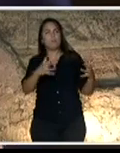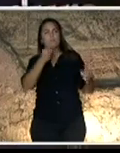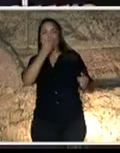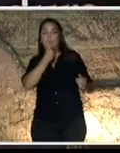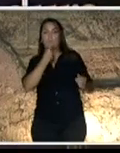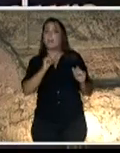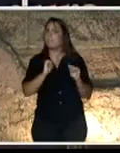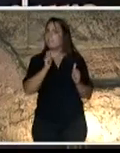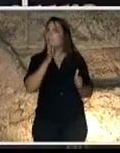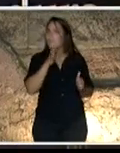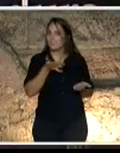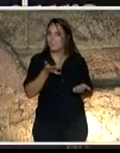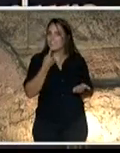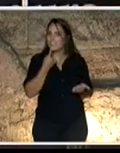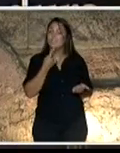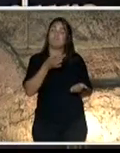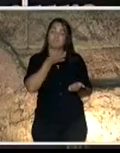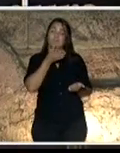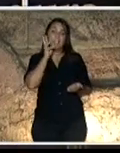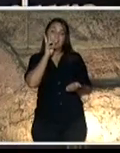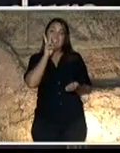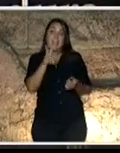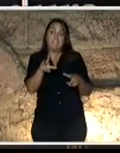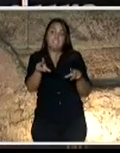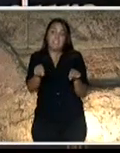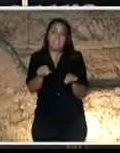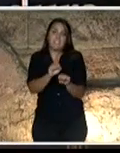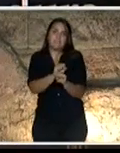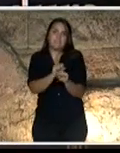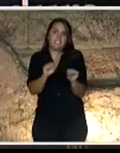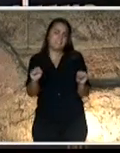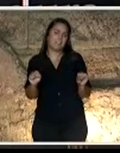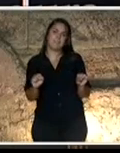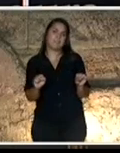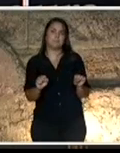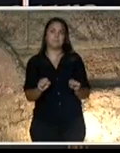digo comenzaron porque acabarlas de ver es imposible.